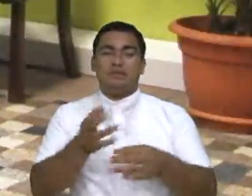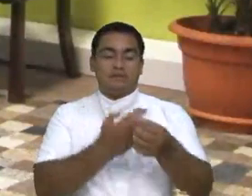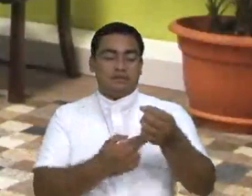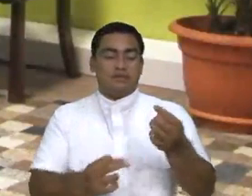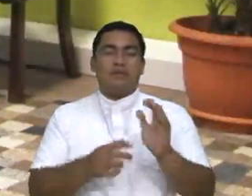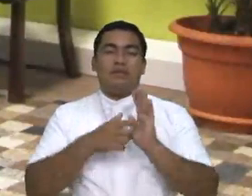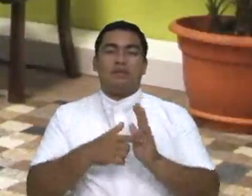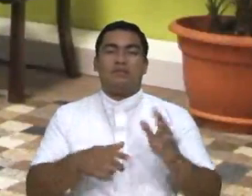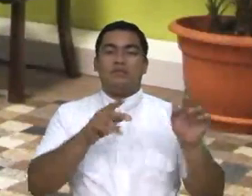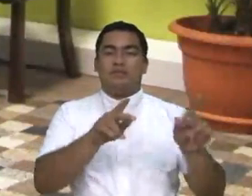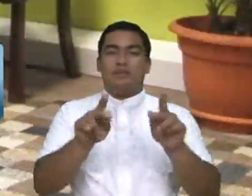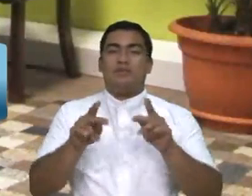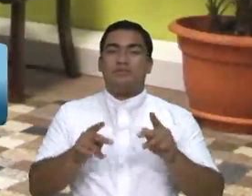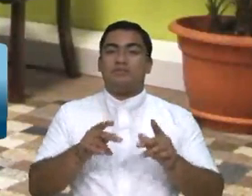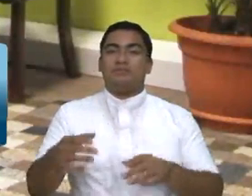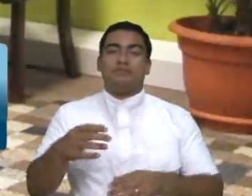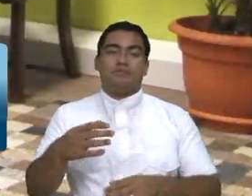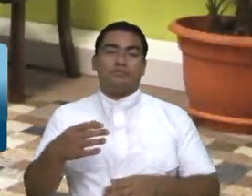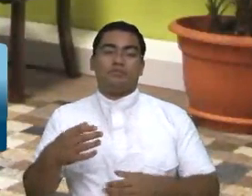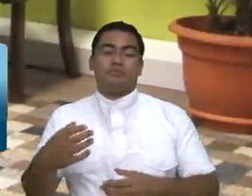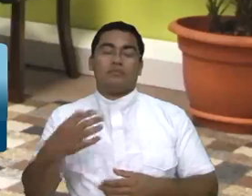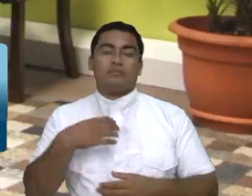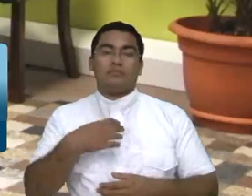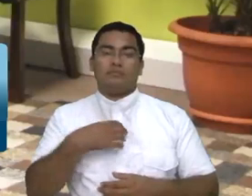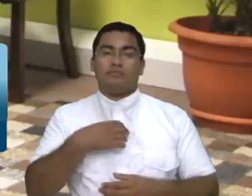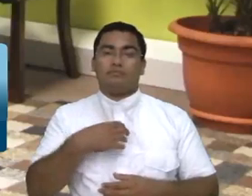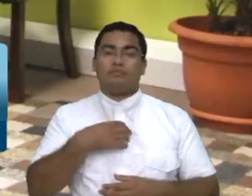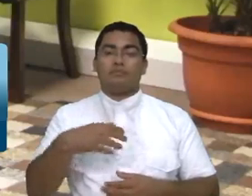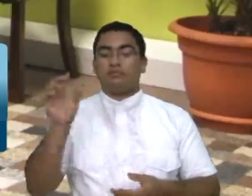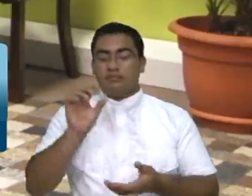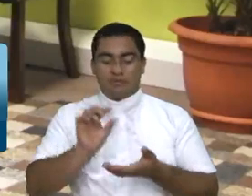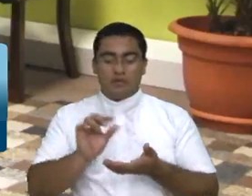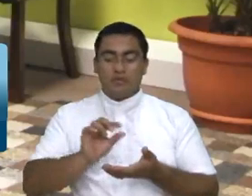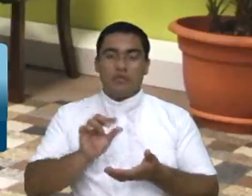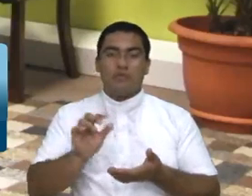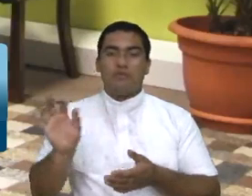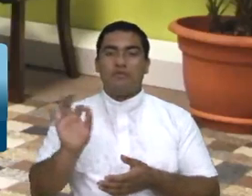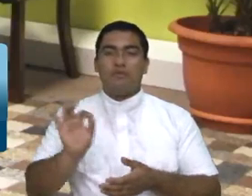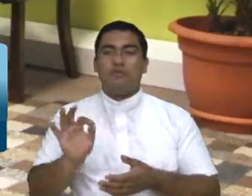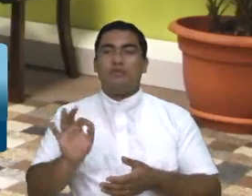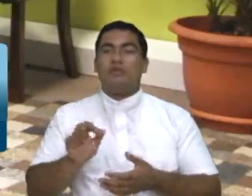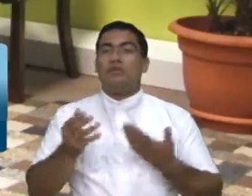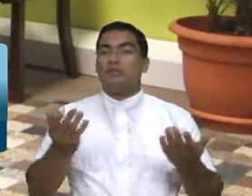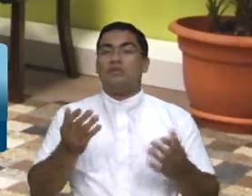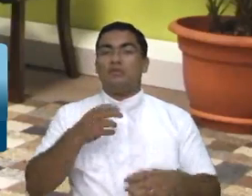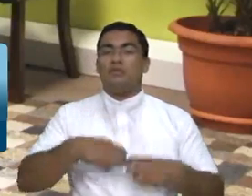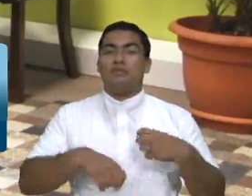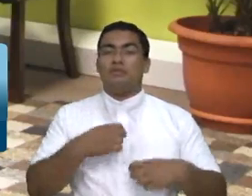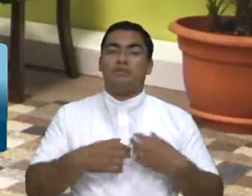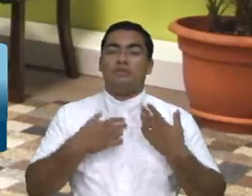Estas personas, que al no producir suficiente cantidad o nula o poca cantidad de factor, ¿verdad?, van a tener problemas